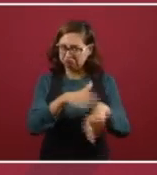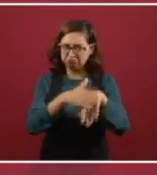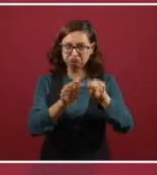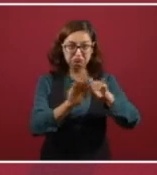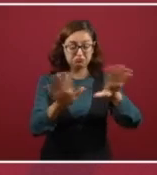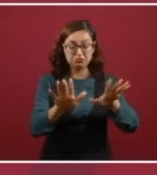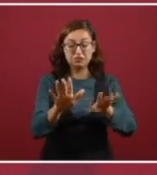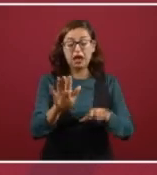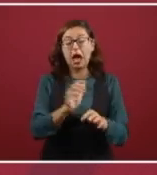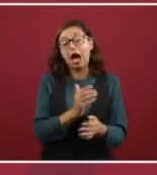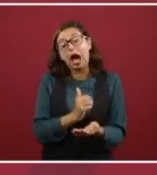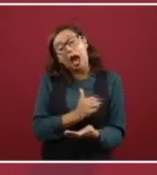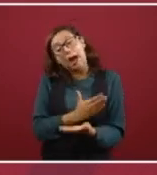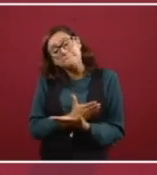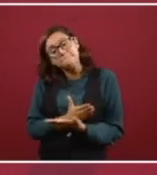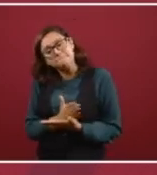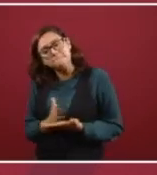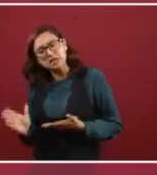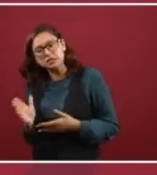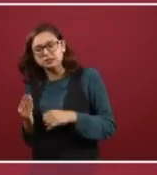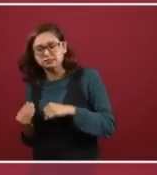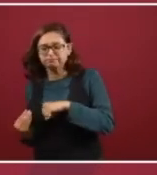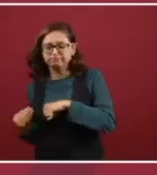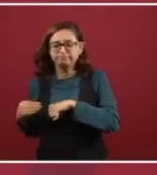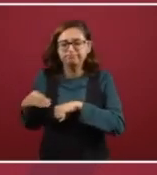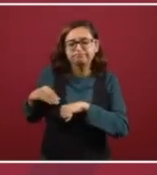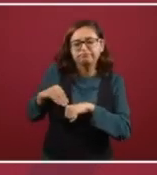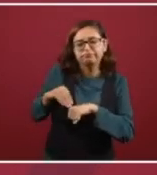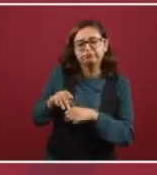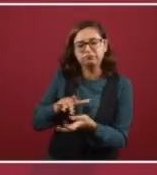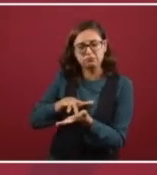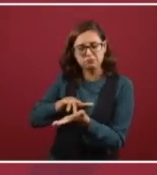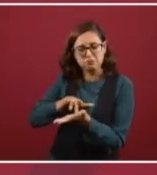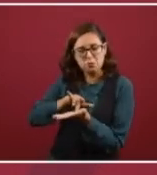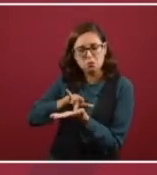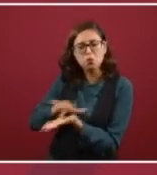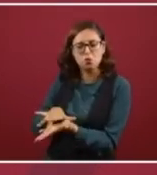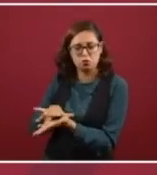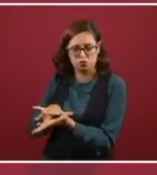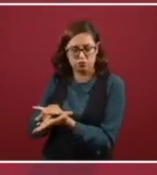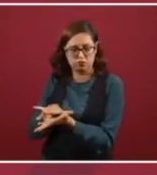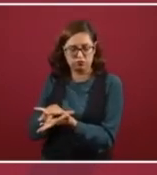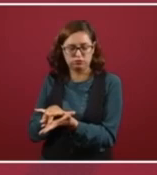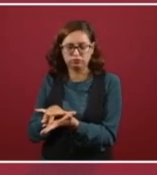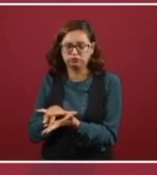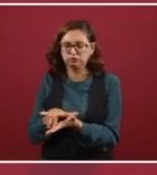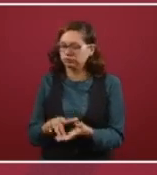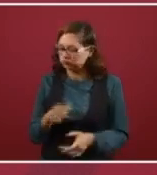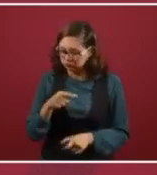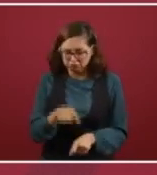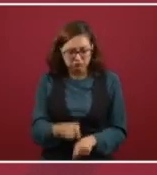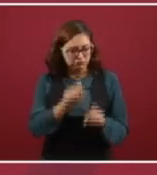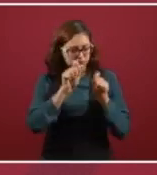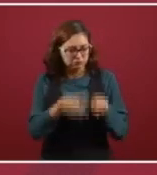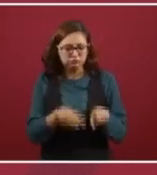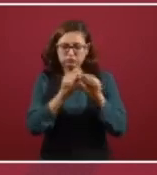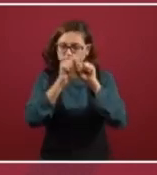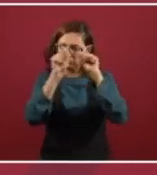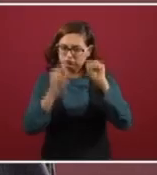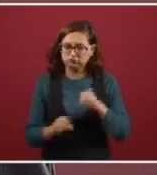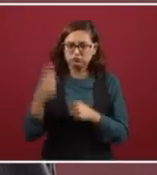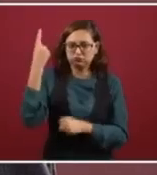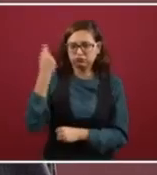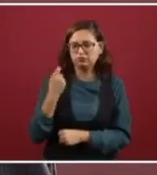Sigue el mismo sistema de apoyo a atletas, sus becas,